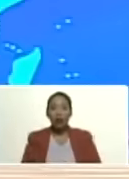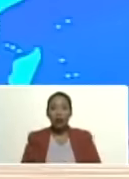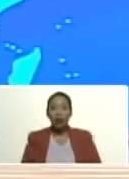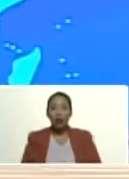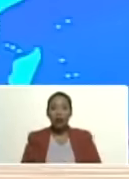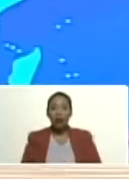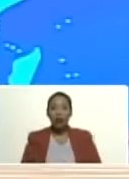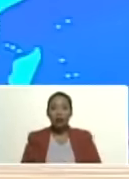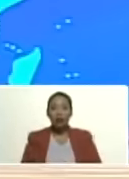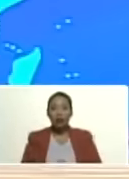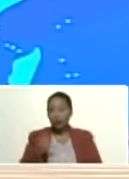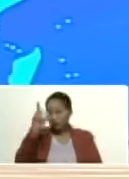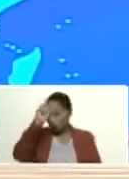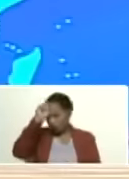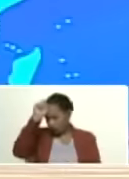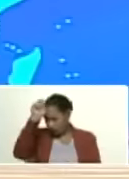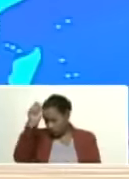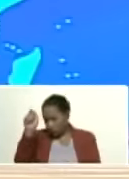reconoce